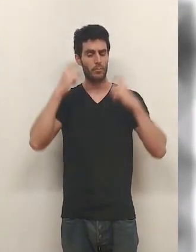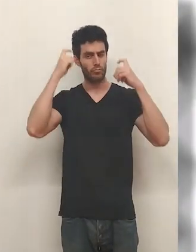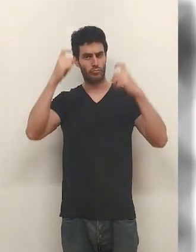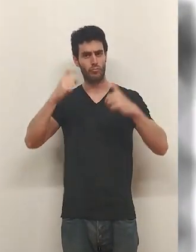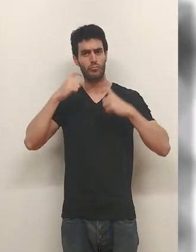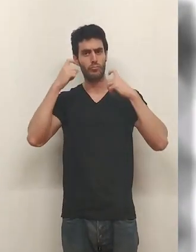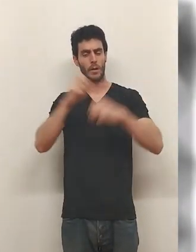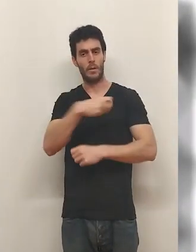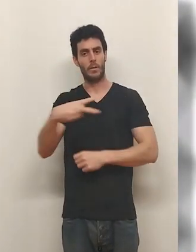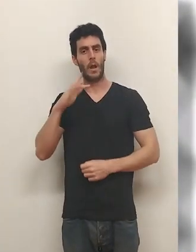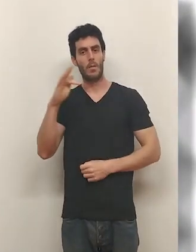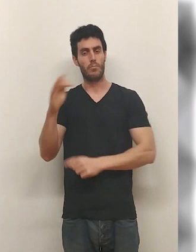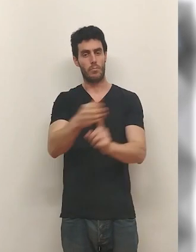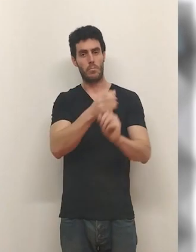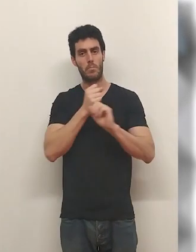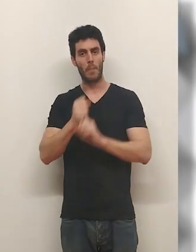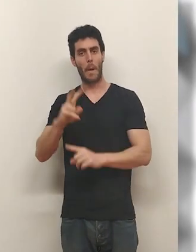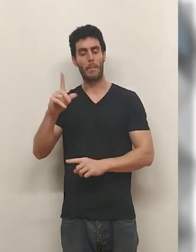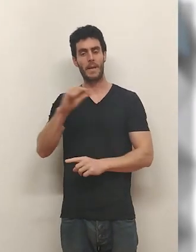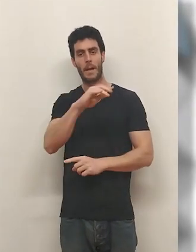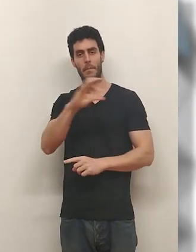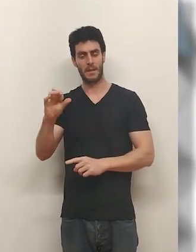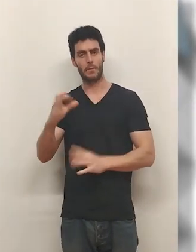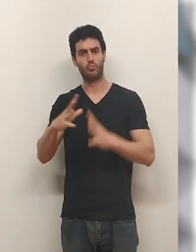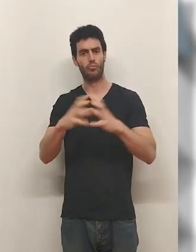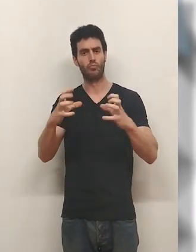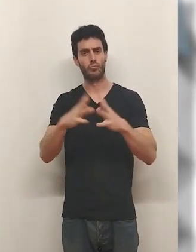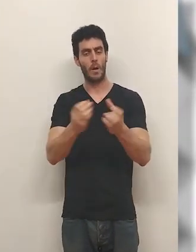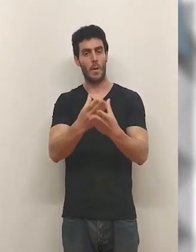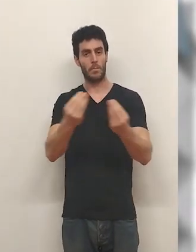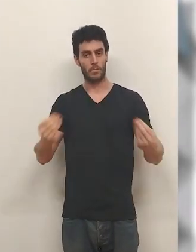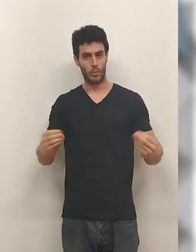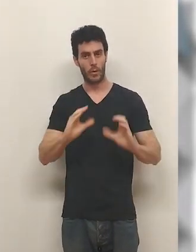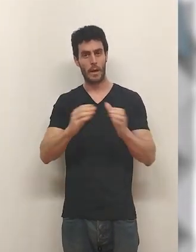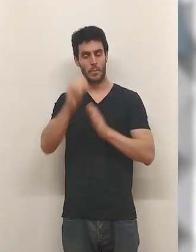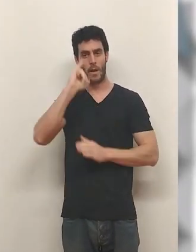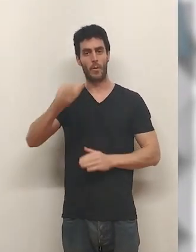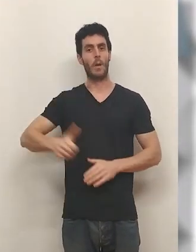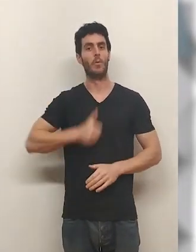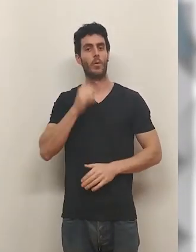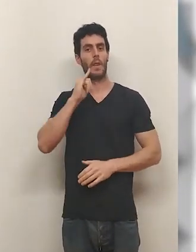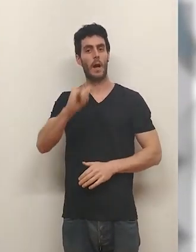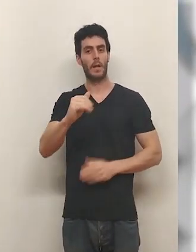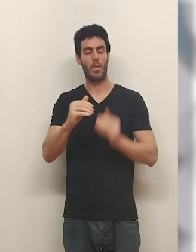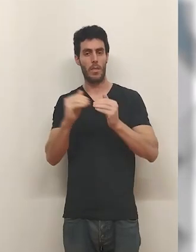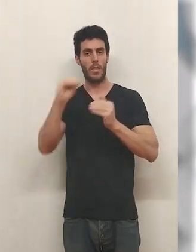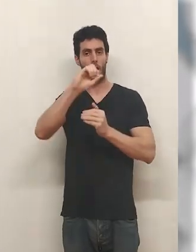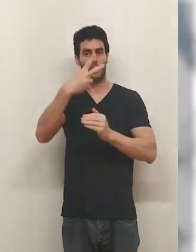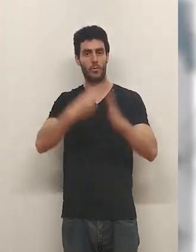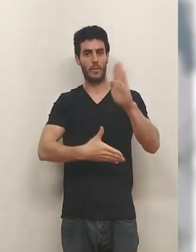tratarán de volver con un buen resultado de casa del Villalbés. Mucha ilusión en el equipo riojano que tiene ocasión de hacer historia.